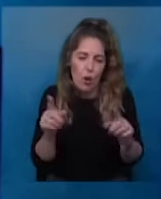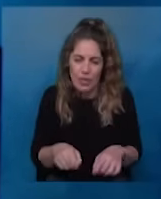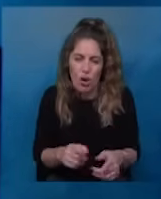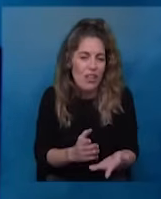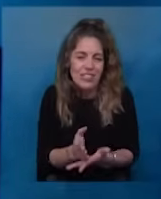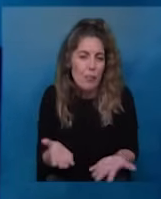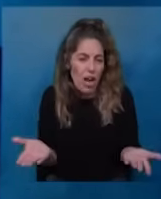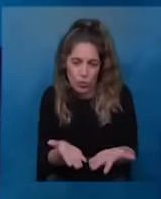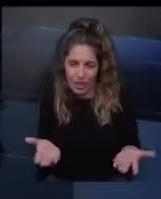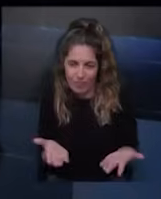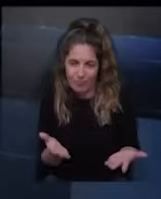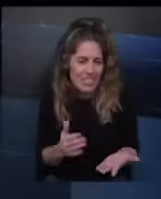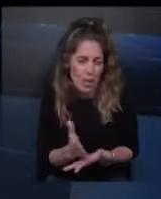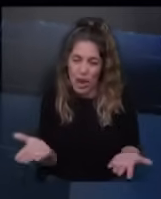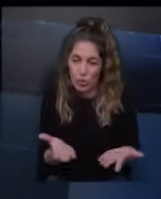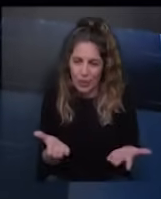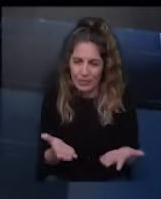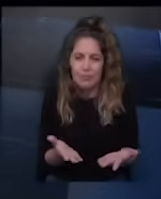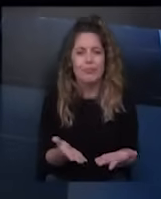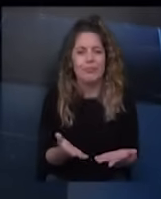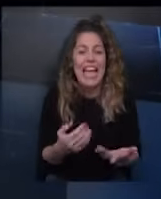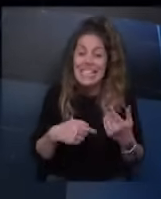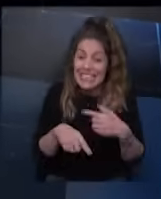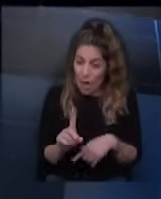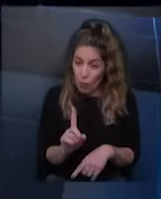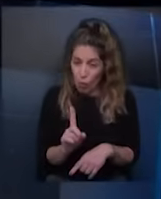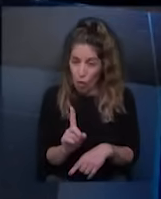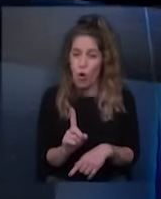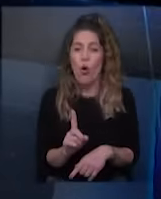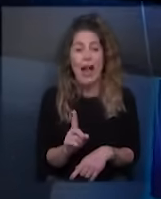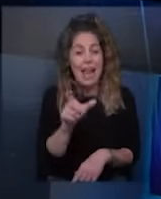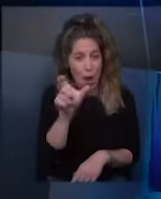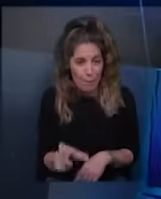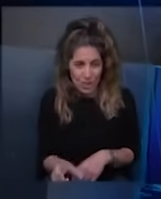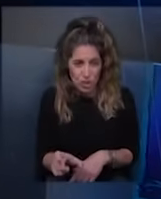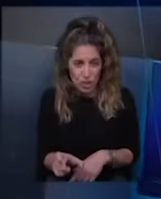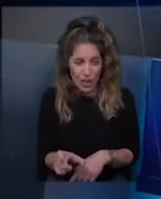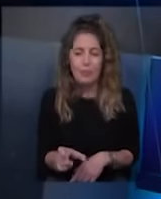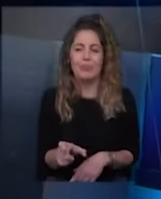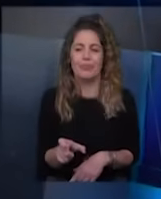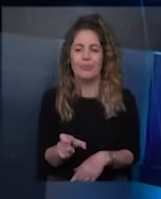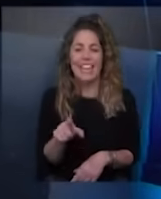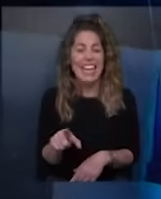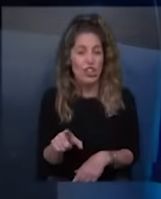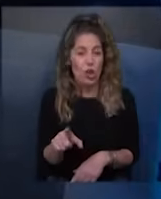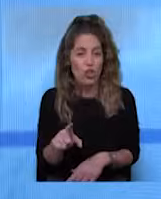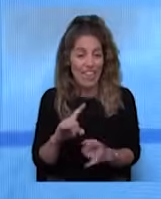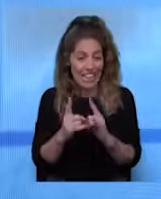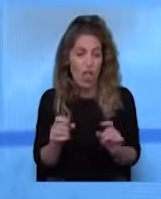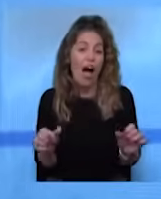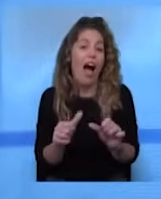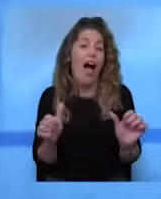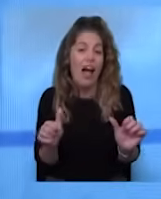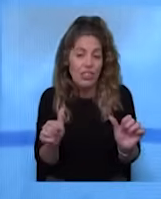si va ser actual bien siempre va a ser actual siempre salvo que las personas esto legisladores hagan y